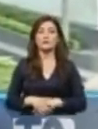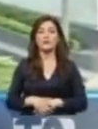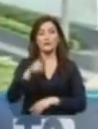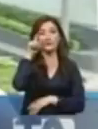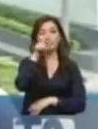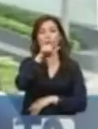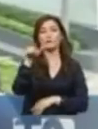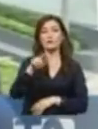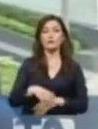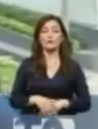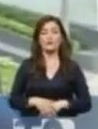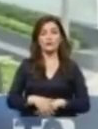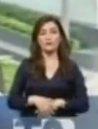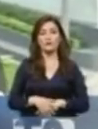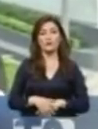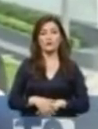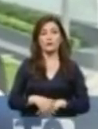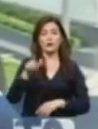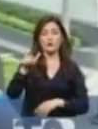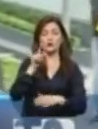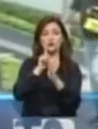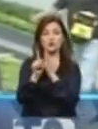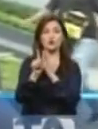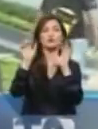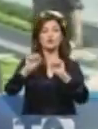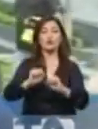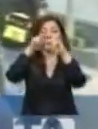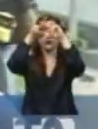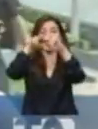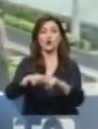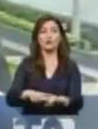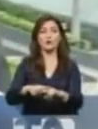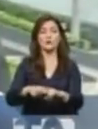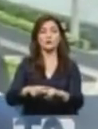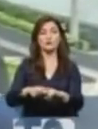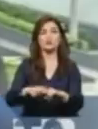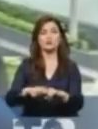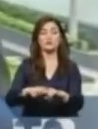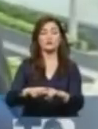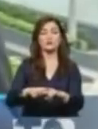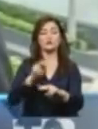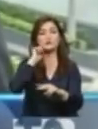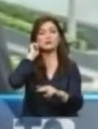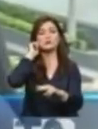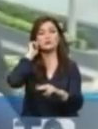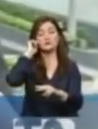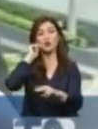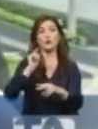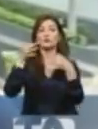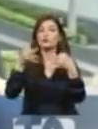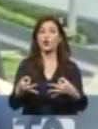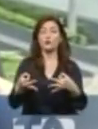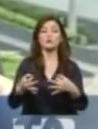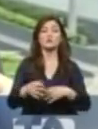la fiscalía como el acusador particular pueden pedir una revisión de las medidas cautelares, en donde, como él no ha cumplido estas